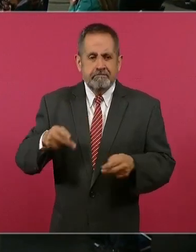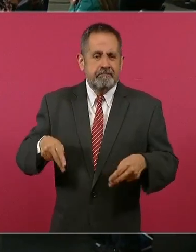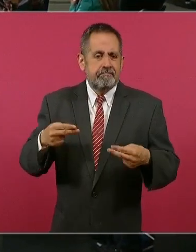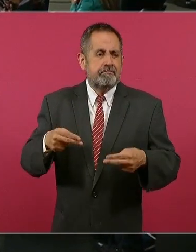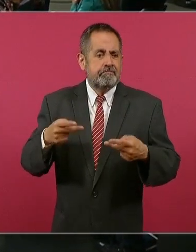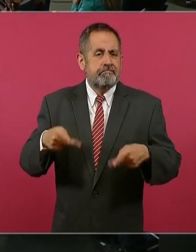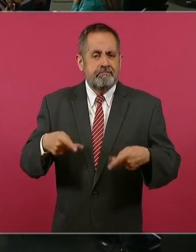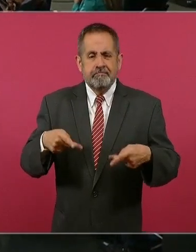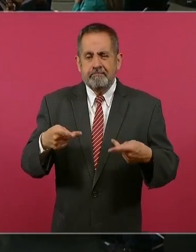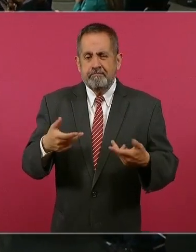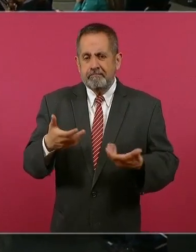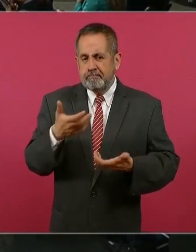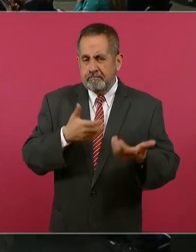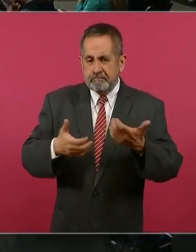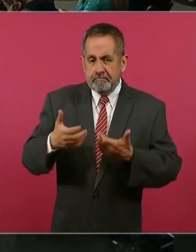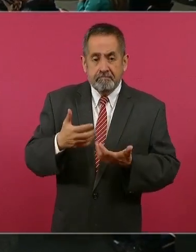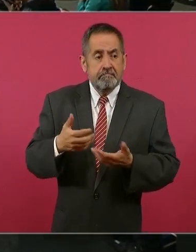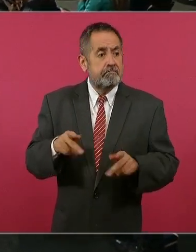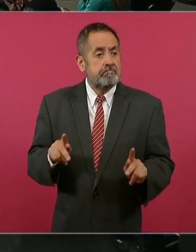están vendiendo más,